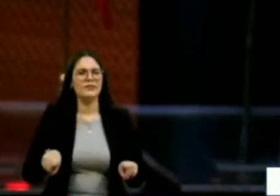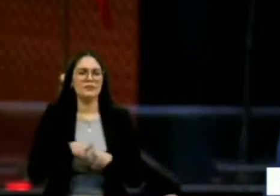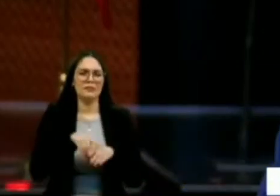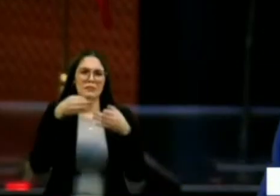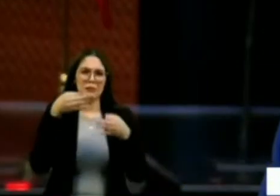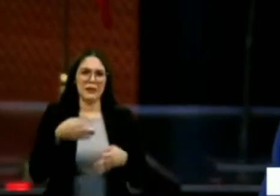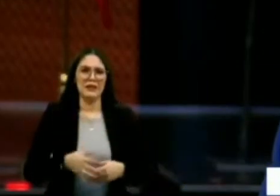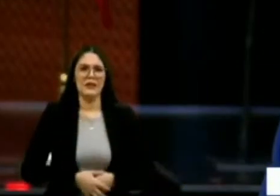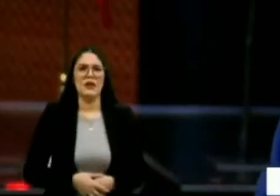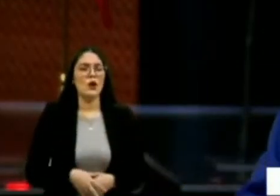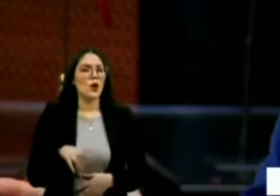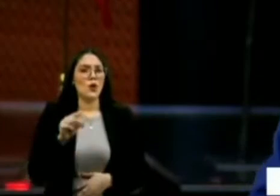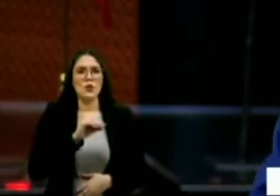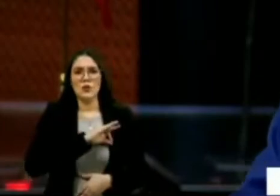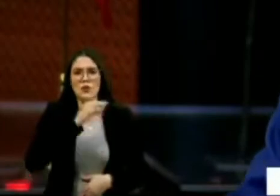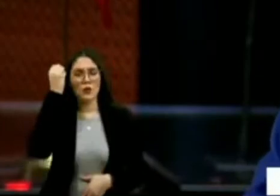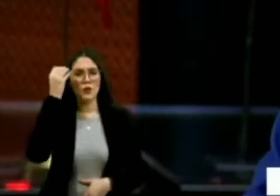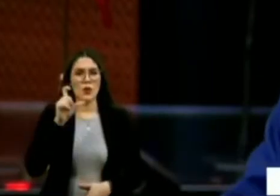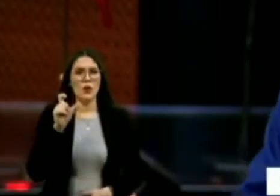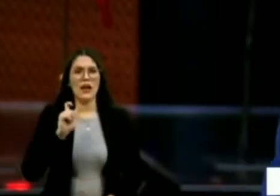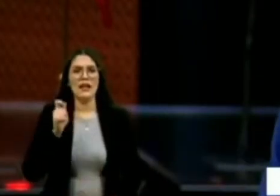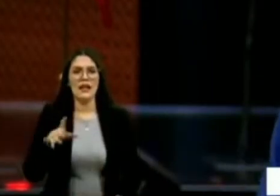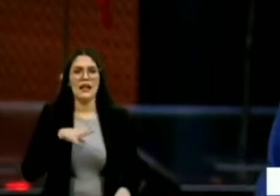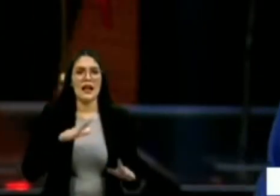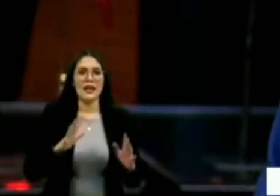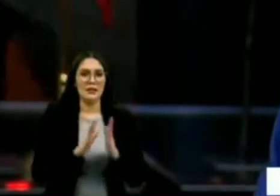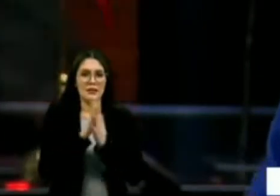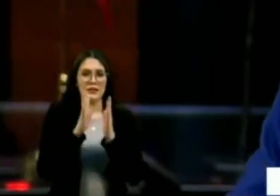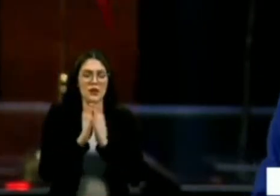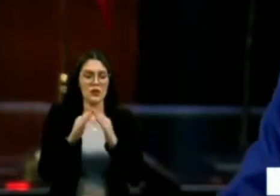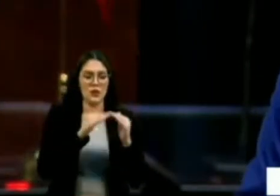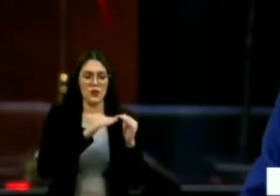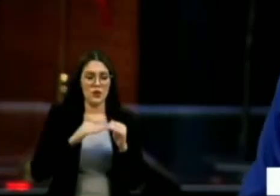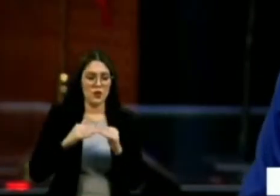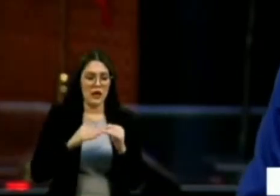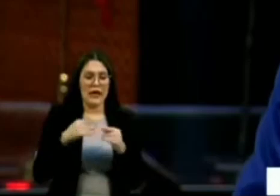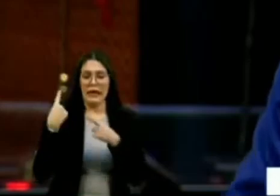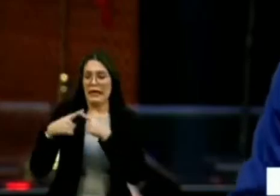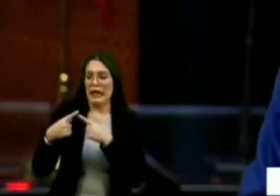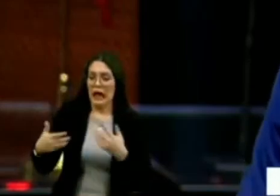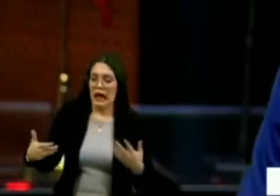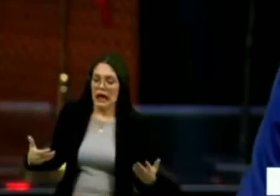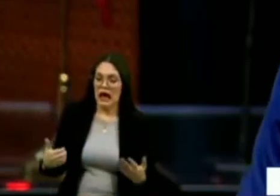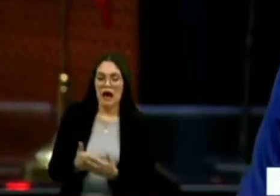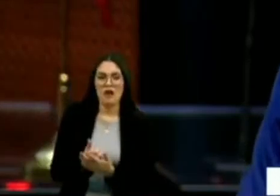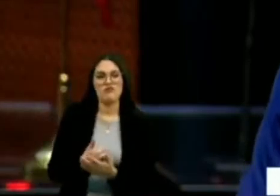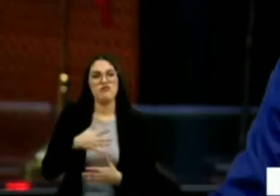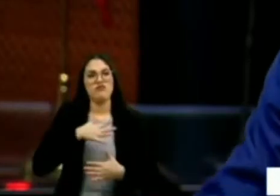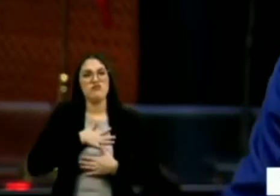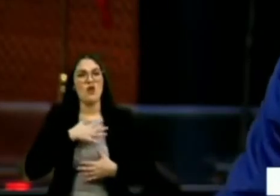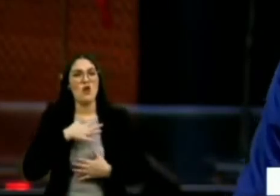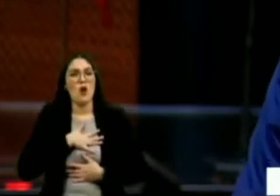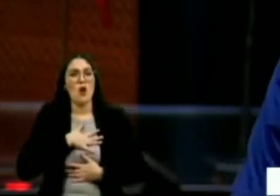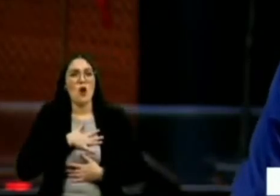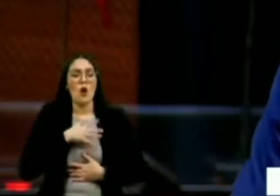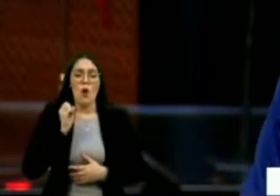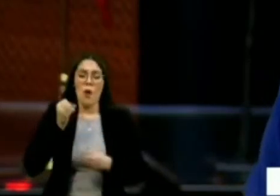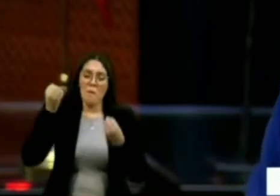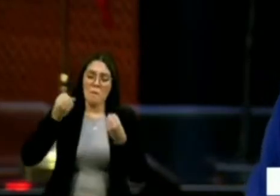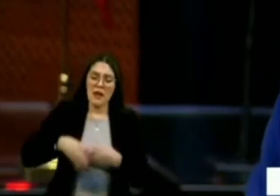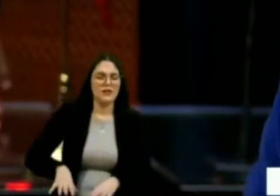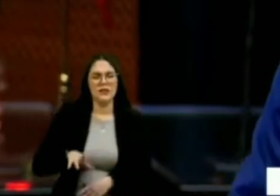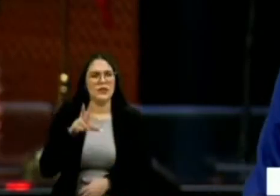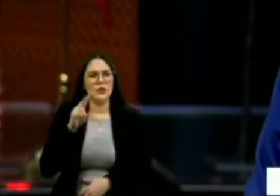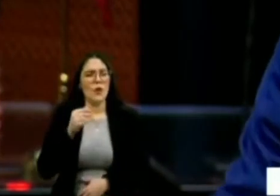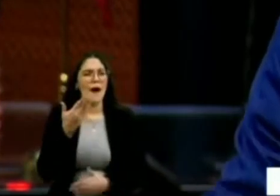que en democracia nadie gana todo ni pierde todo para siempre. Lo que hoy está